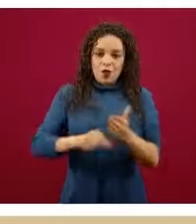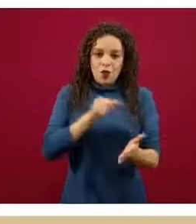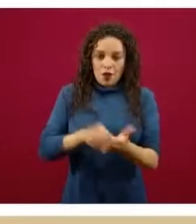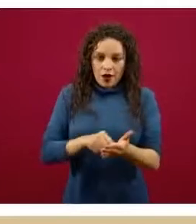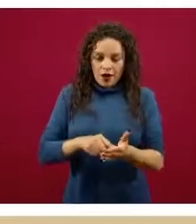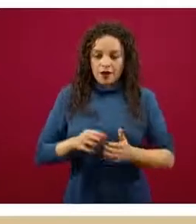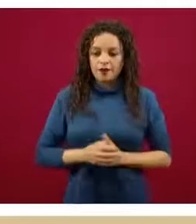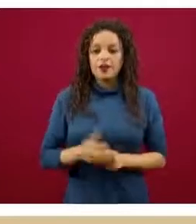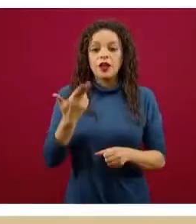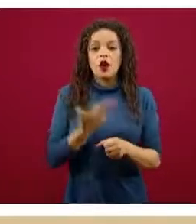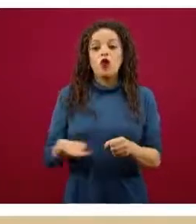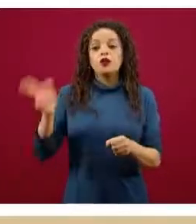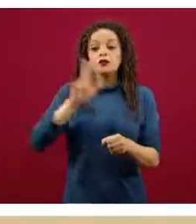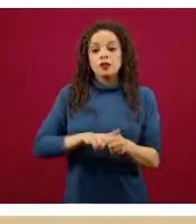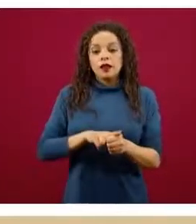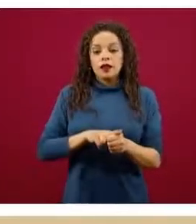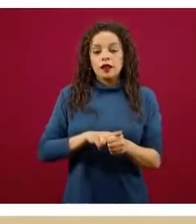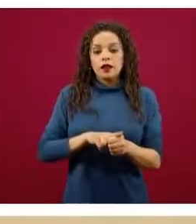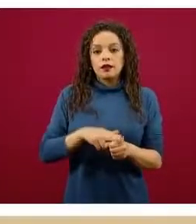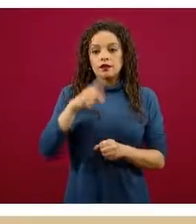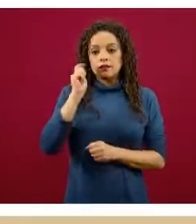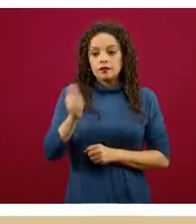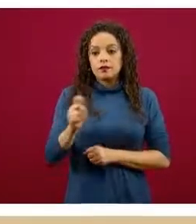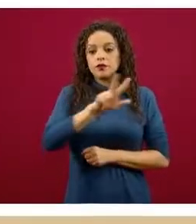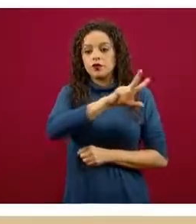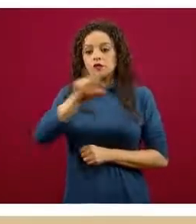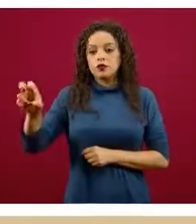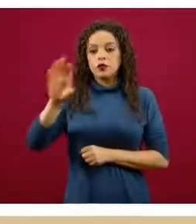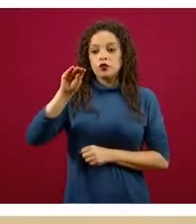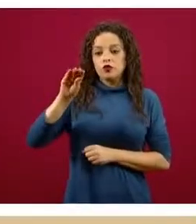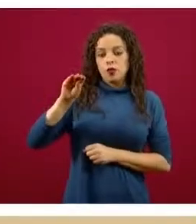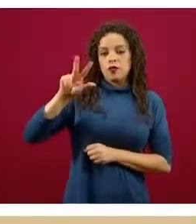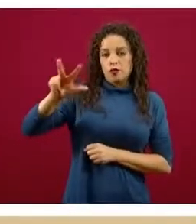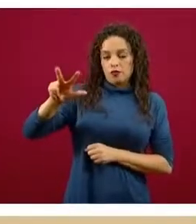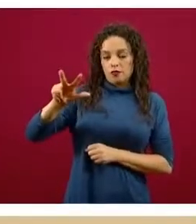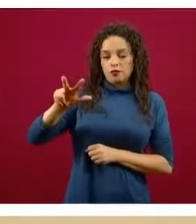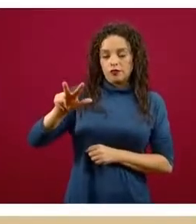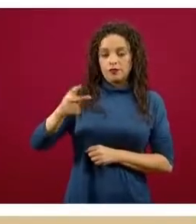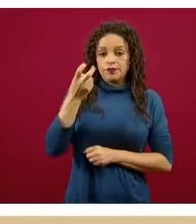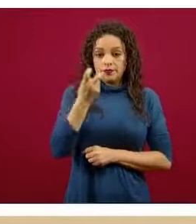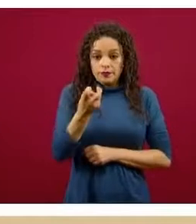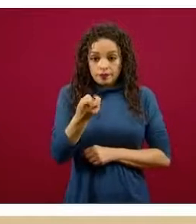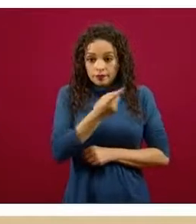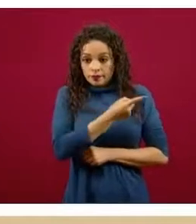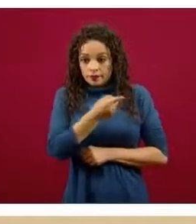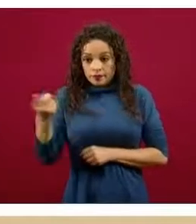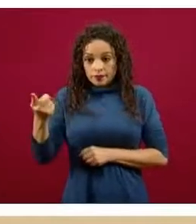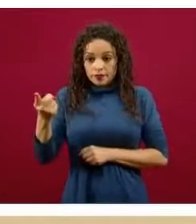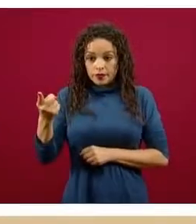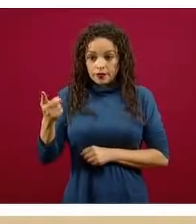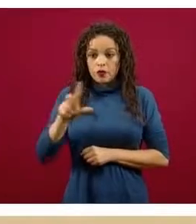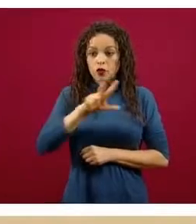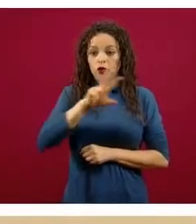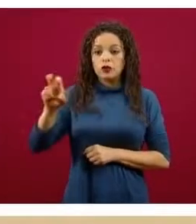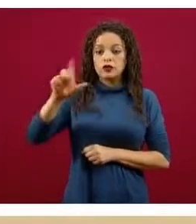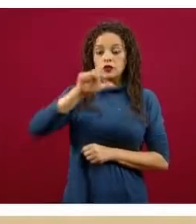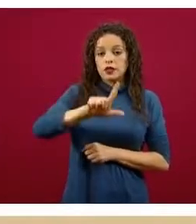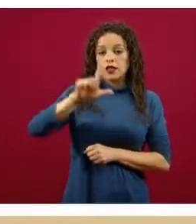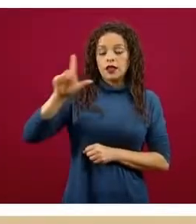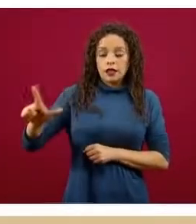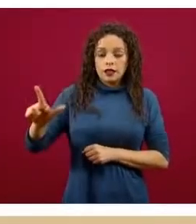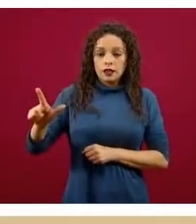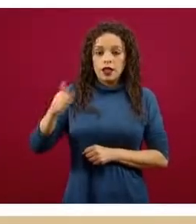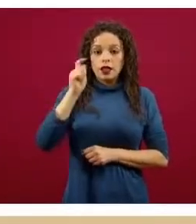los hospitales notificantes, como dije, 898, de los cuales el 877 fueron